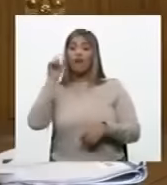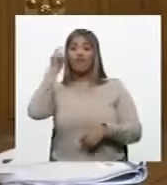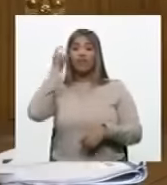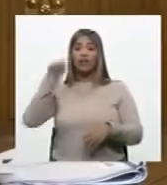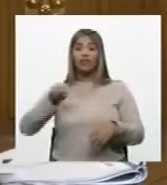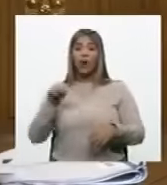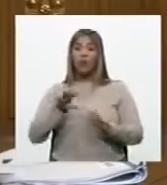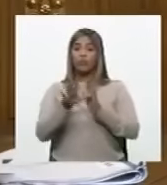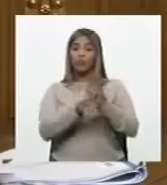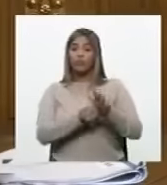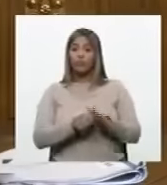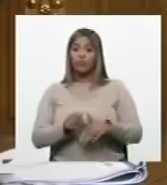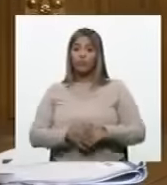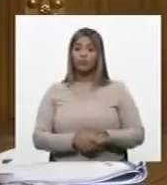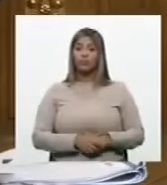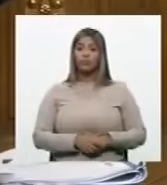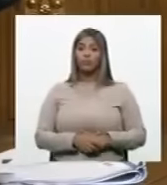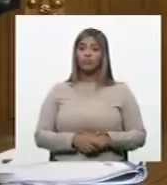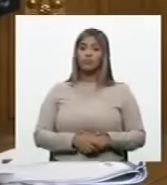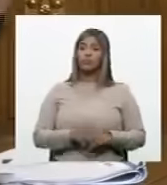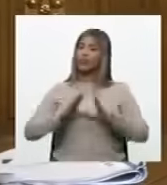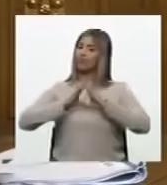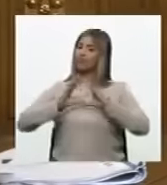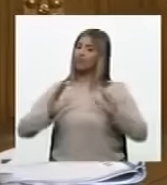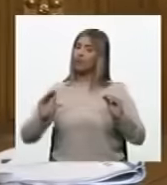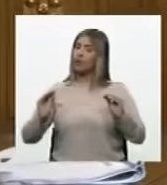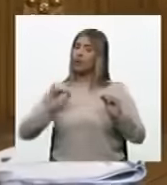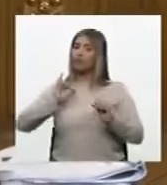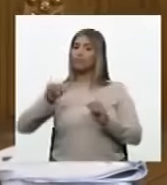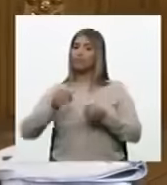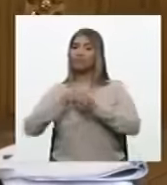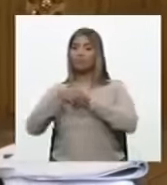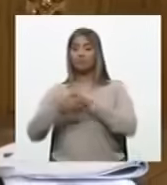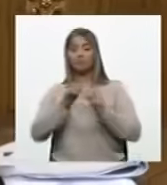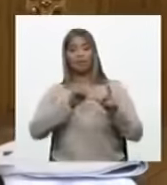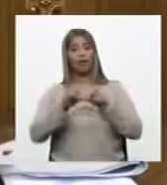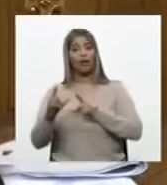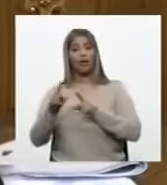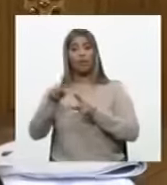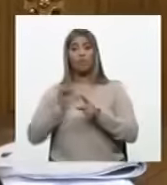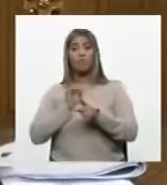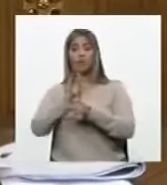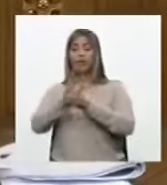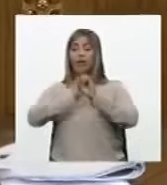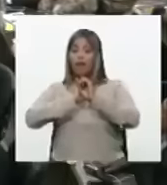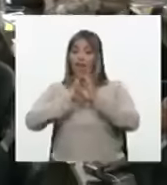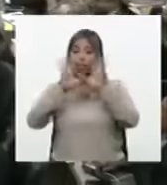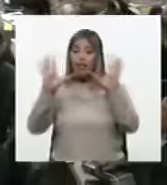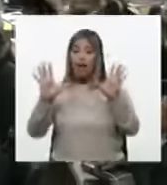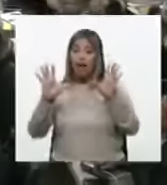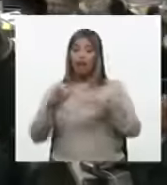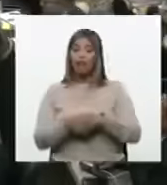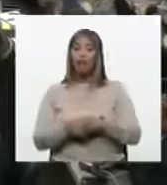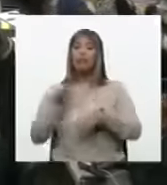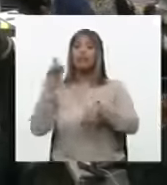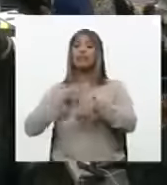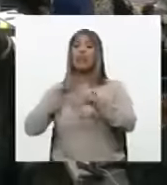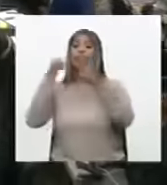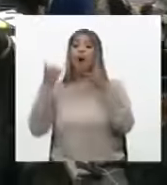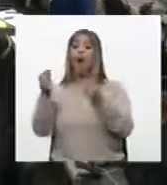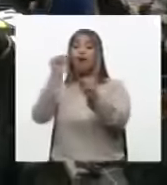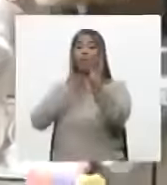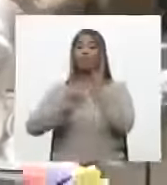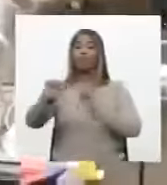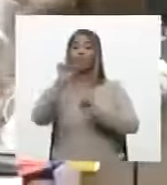fecha del robo de Citgo. Es todo, querido presidente, con un mensaje lo dejamos claro. Son tiempos de defender la